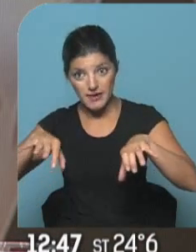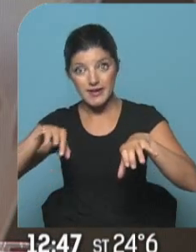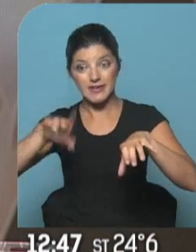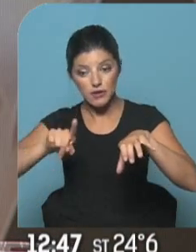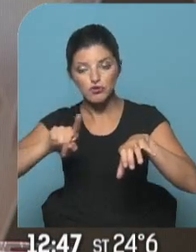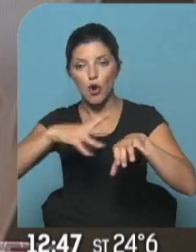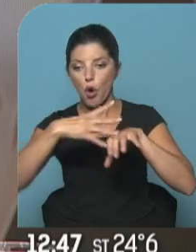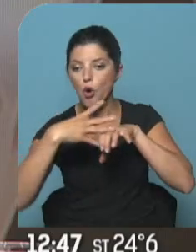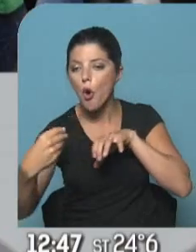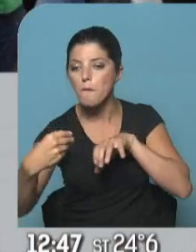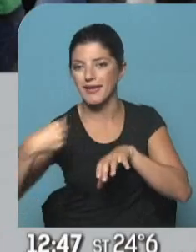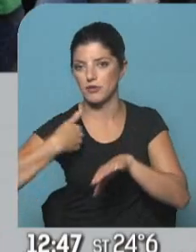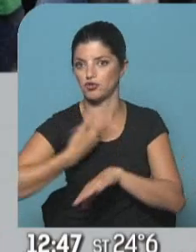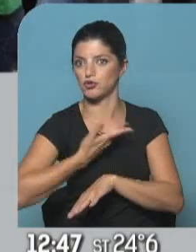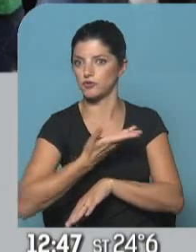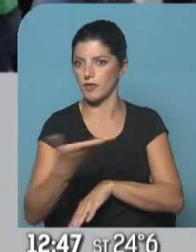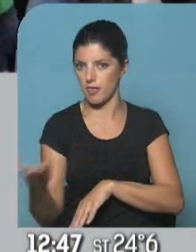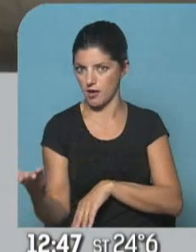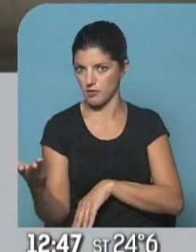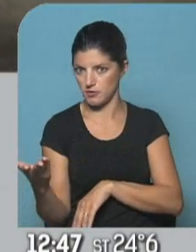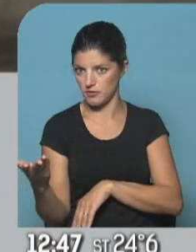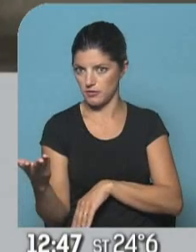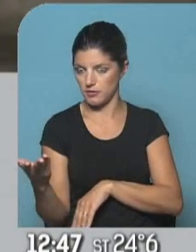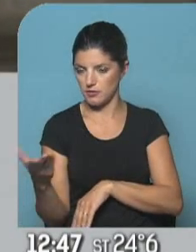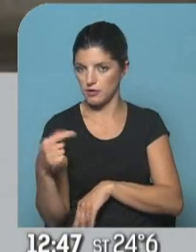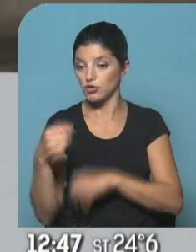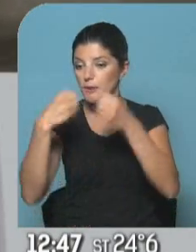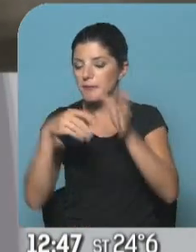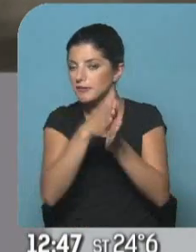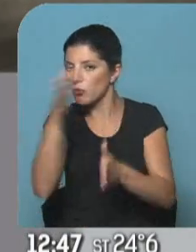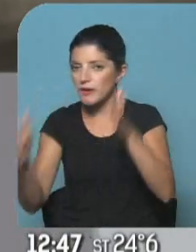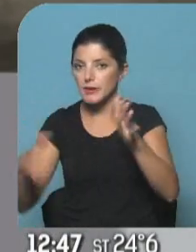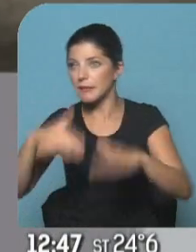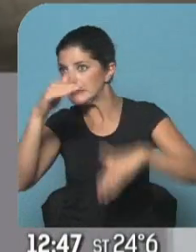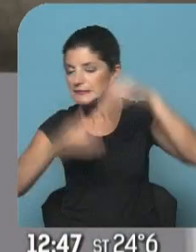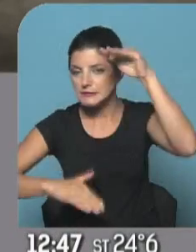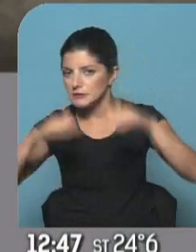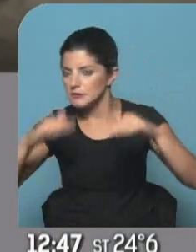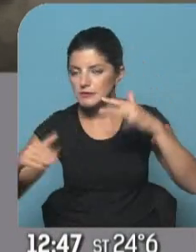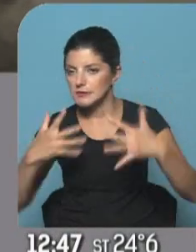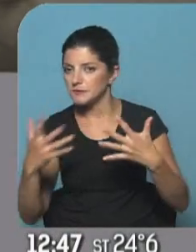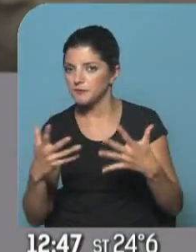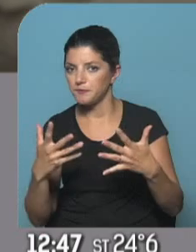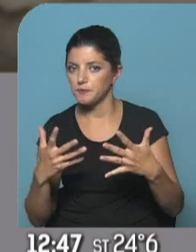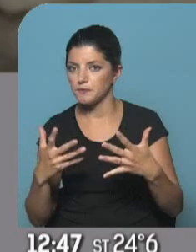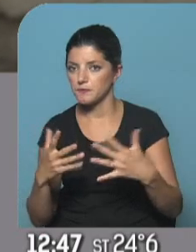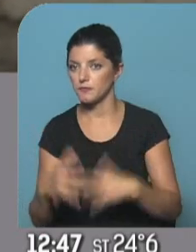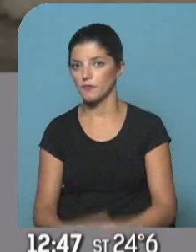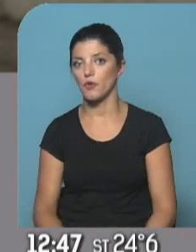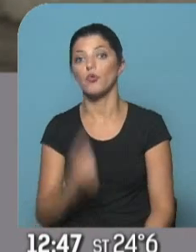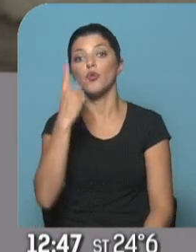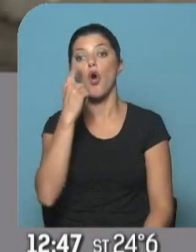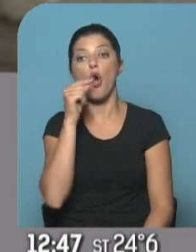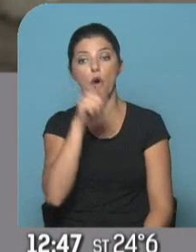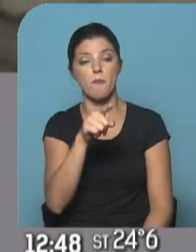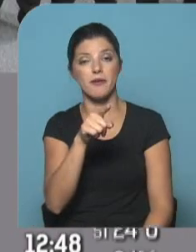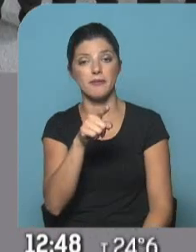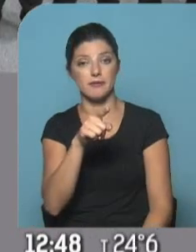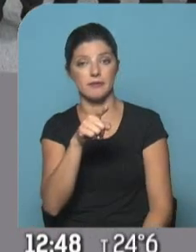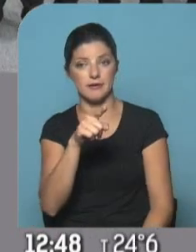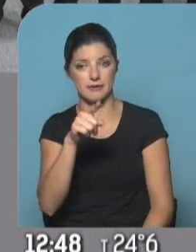muy fuerte y que Ecuador entre en una fase de inestabilidad verdaderamente con un hombre con abstinencia de poder que